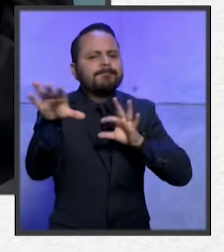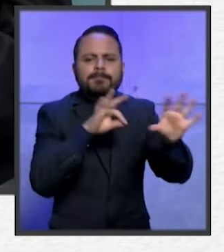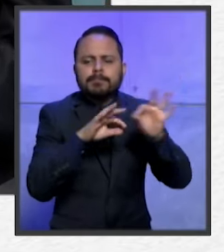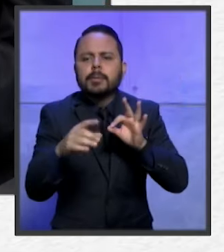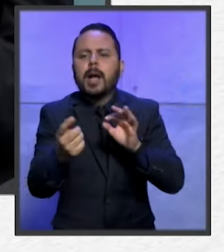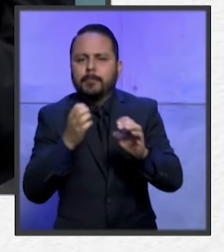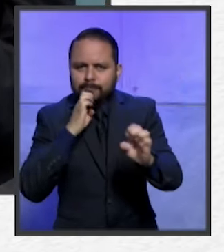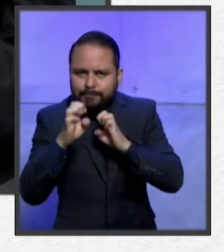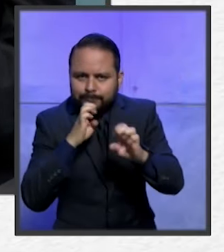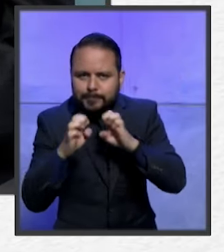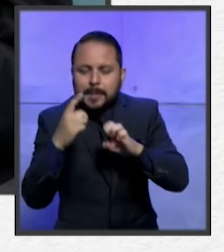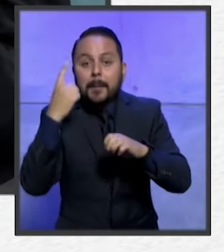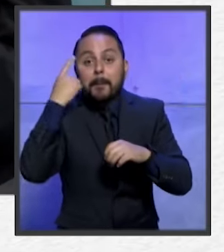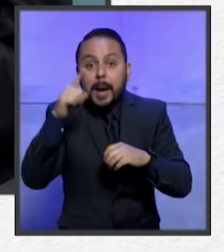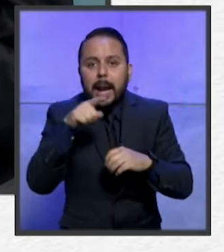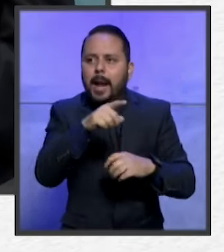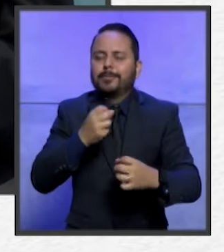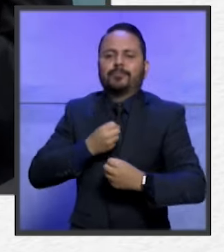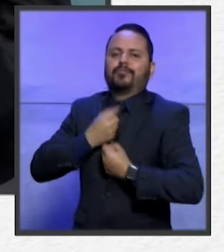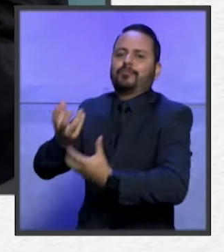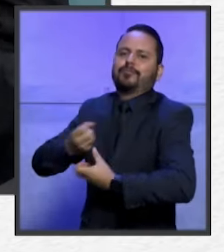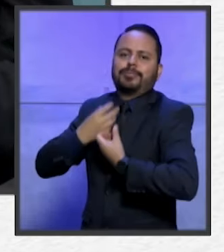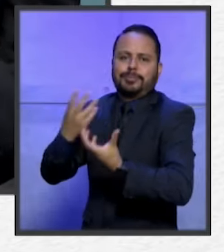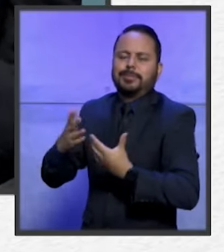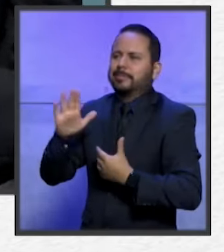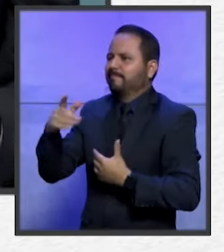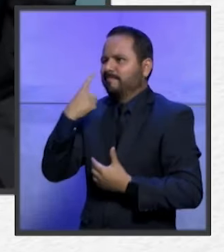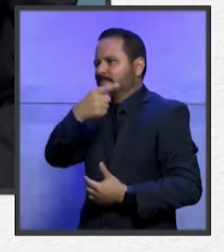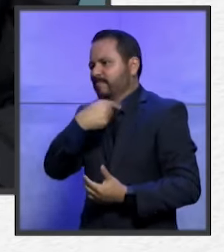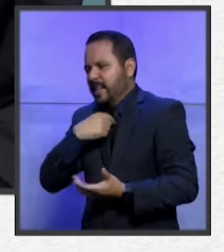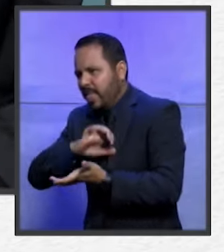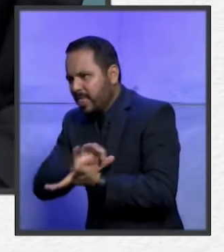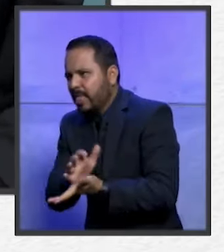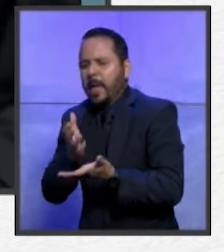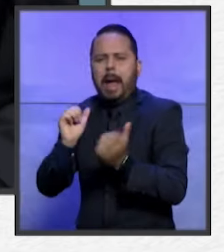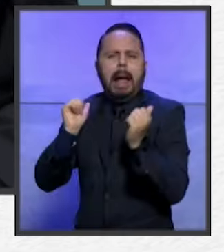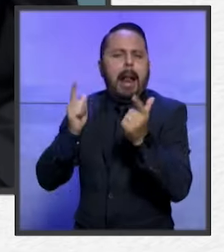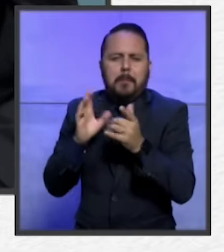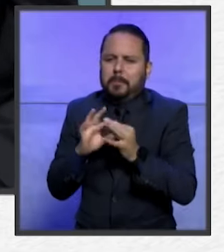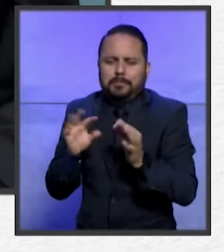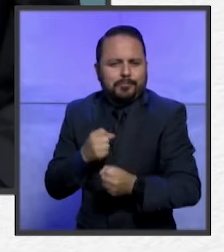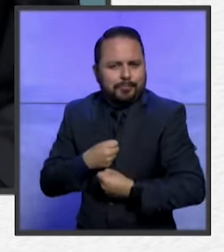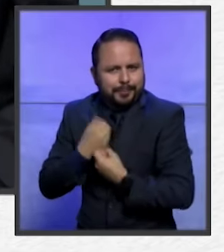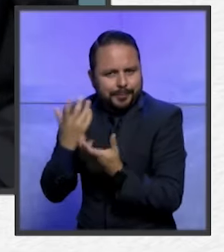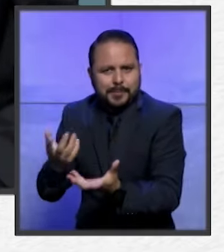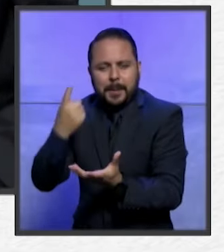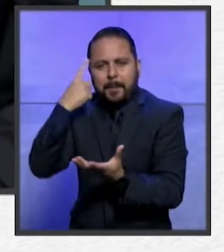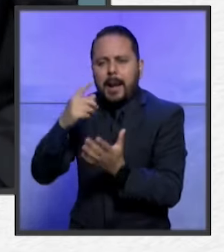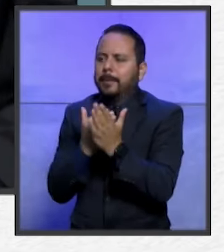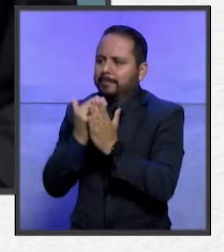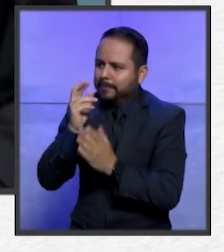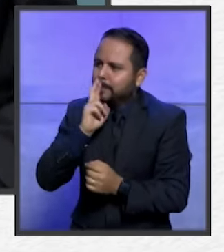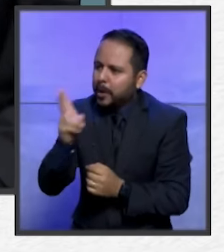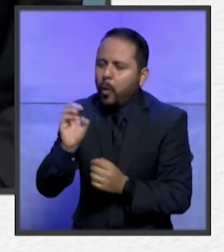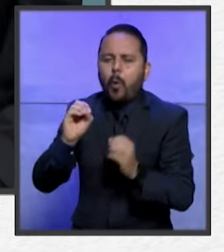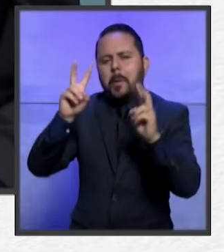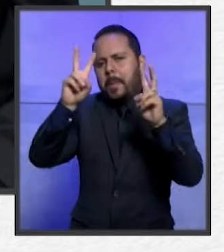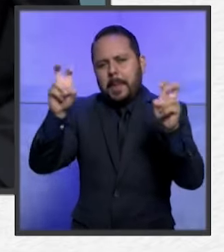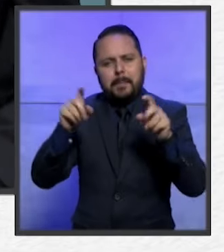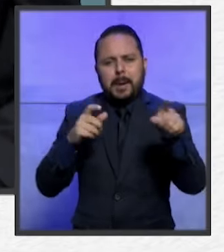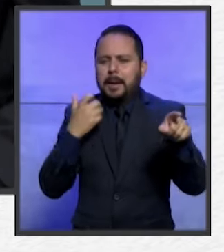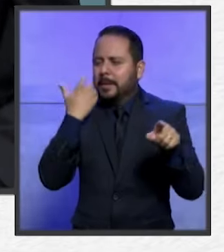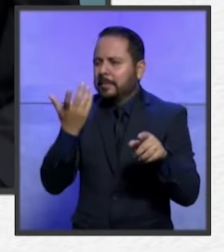Y ahí tienen oportunidad de expresar lo que consideren que eh eh constituya áreas de oportunidad